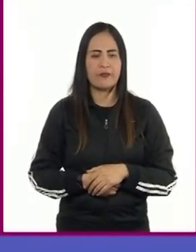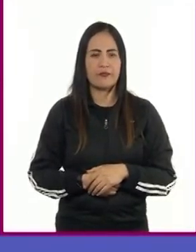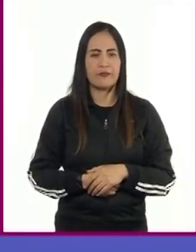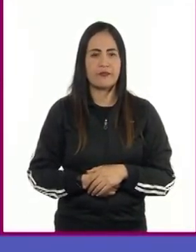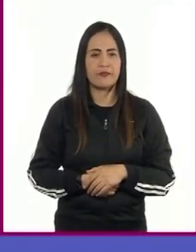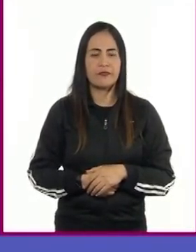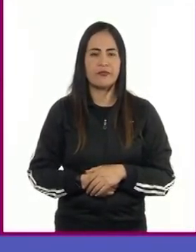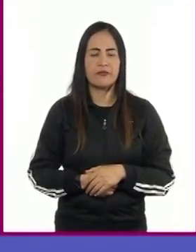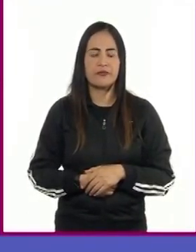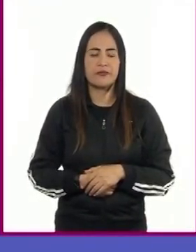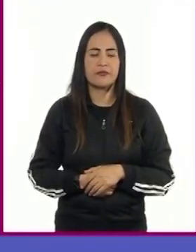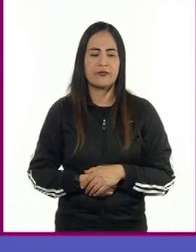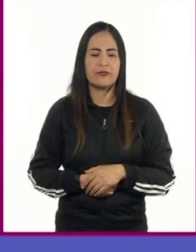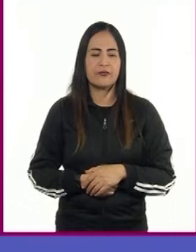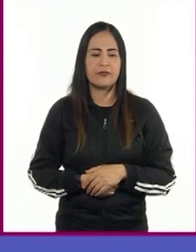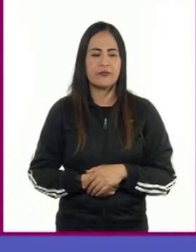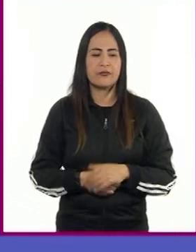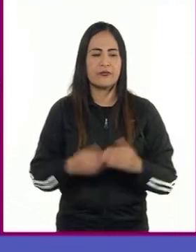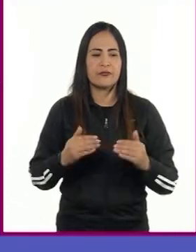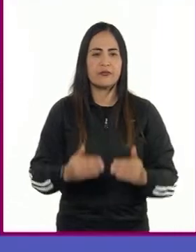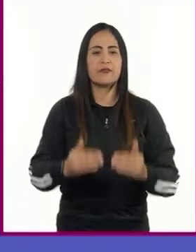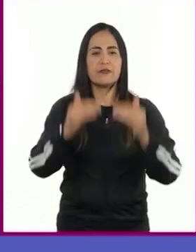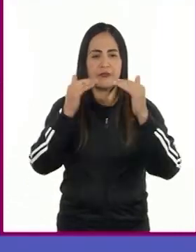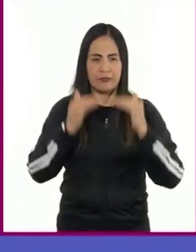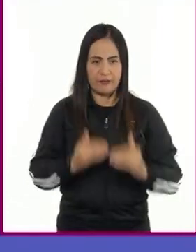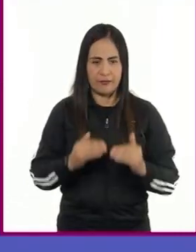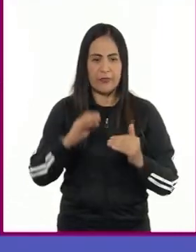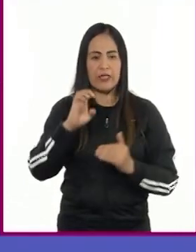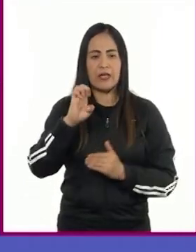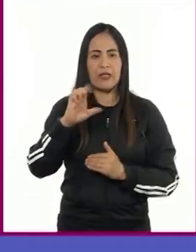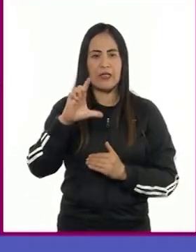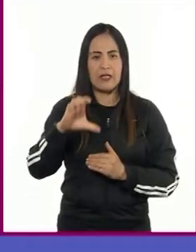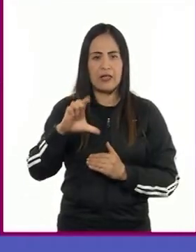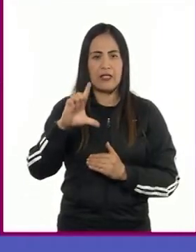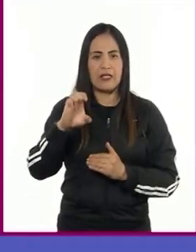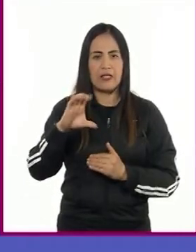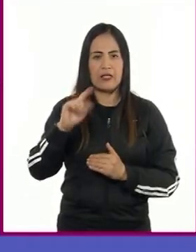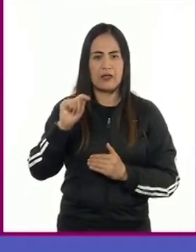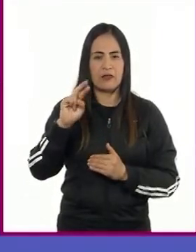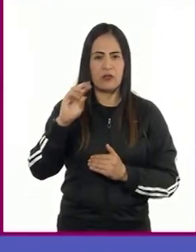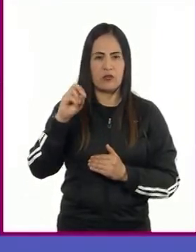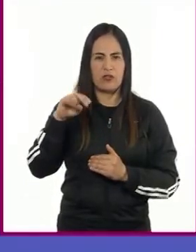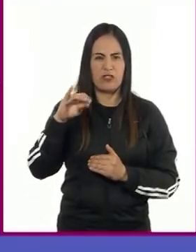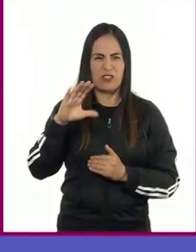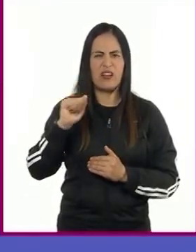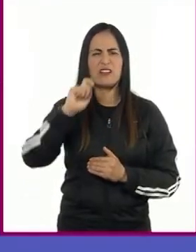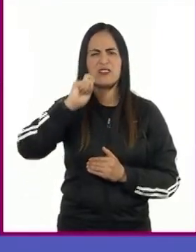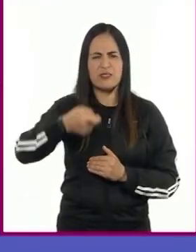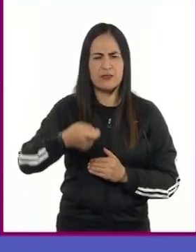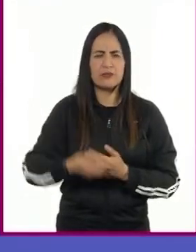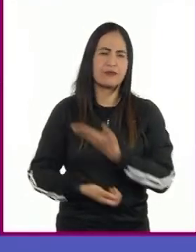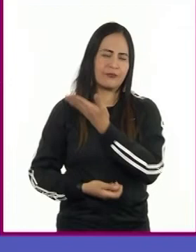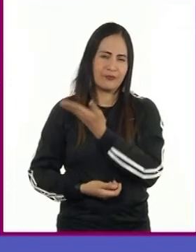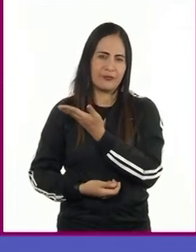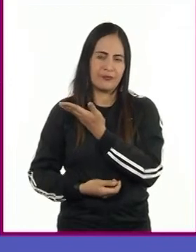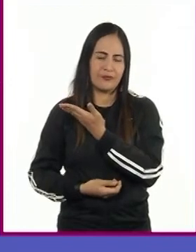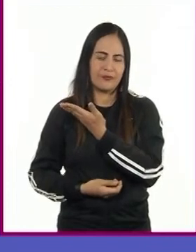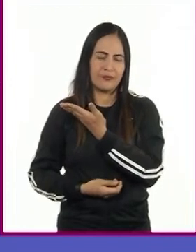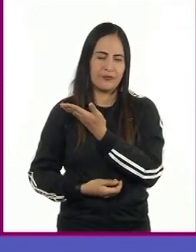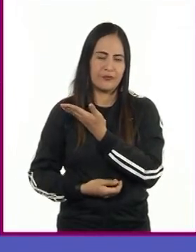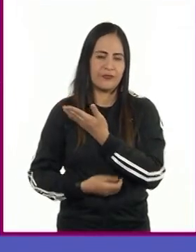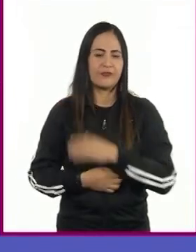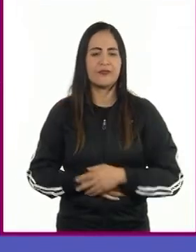definiciones, artículos de divulgación, etc. Electrónica. Se refiere a los sitios de Internet confiables, es decir, que